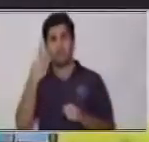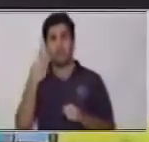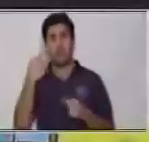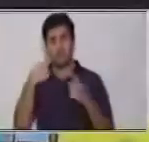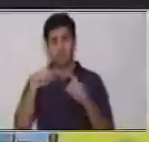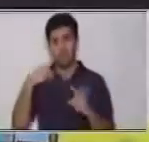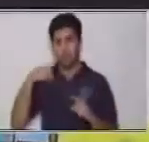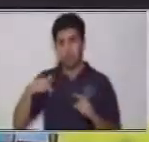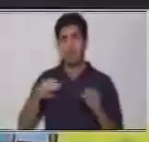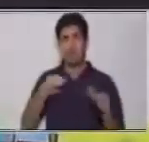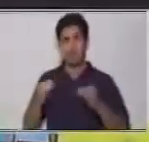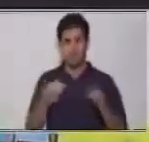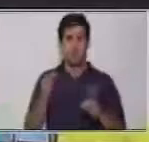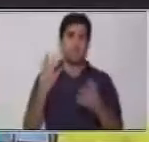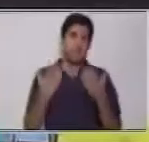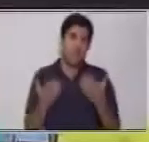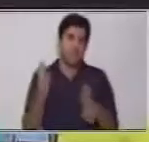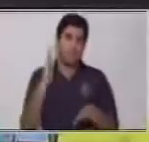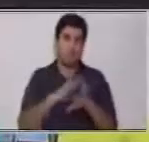más fácil.